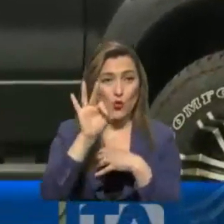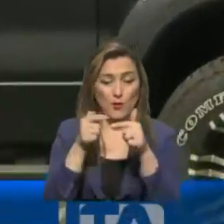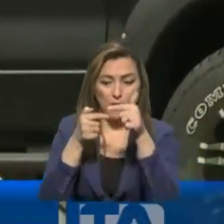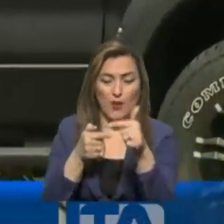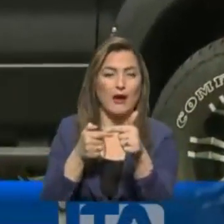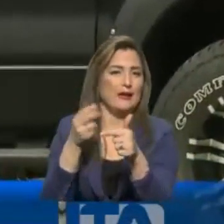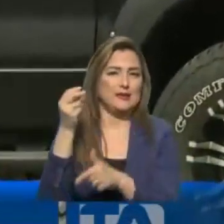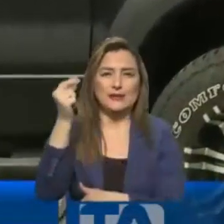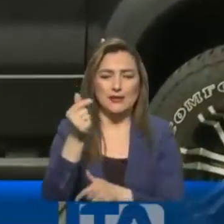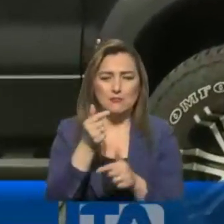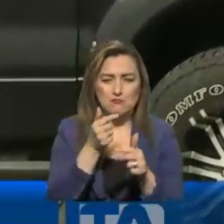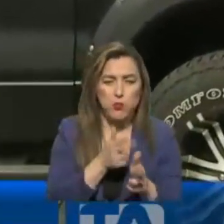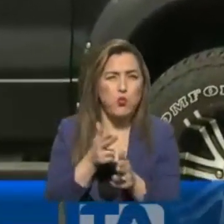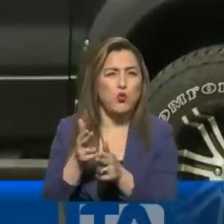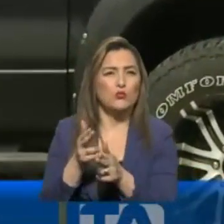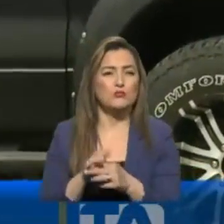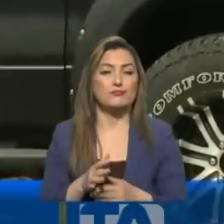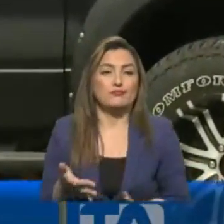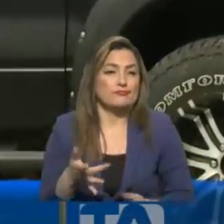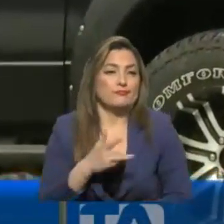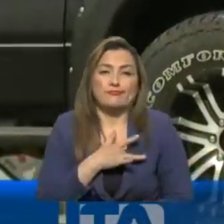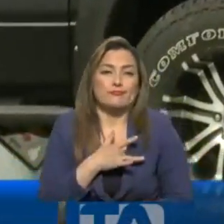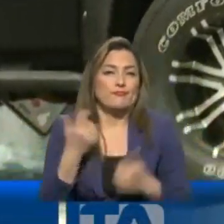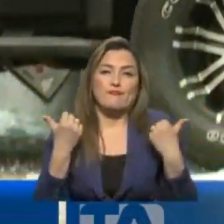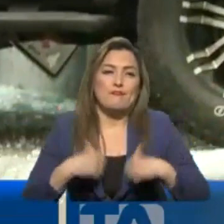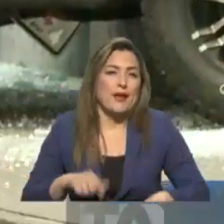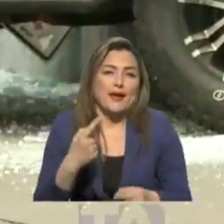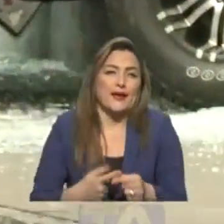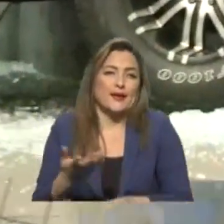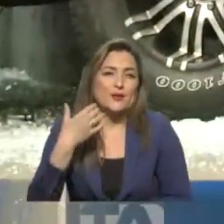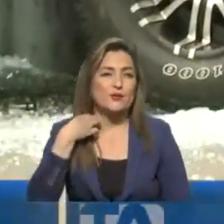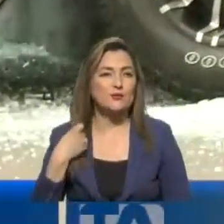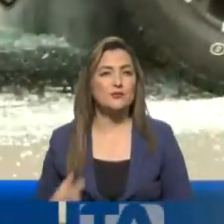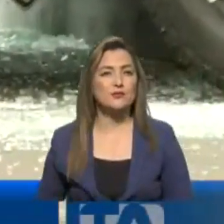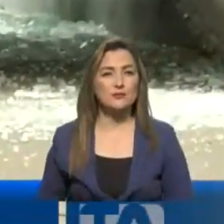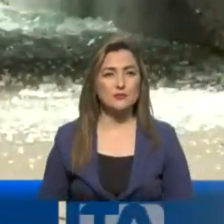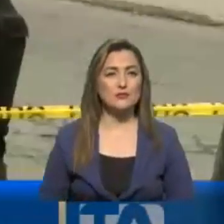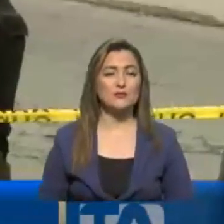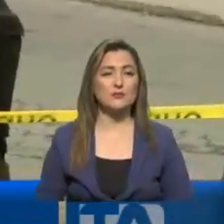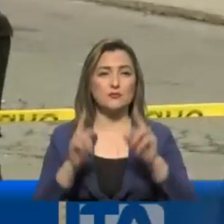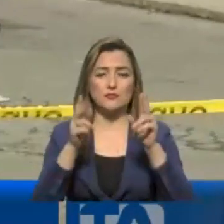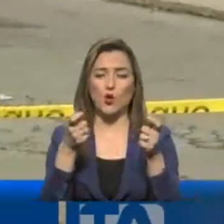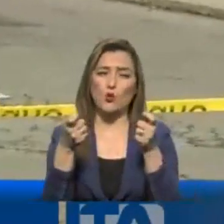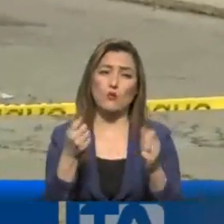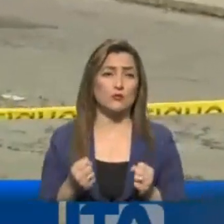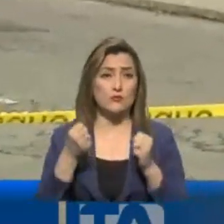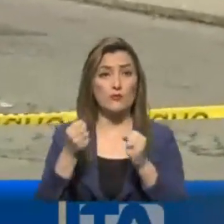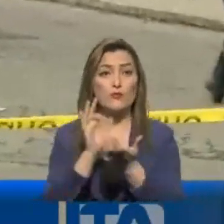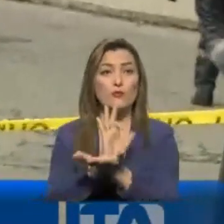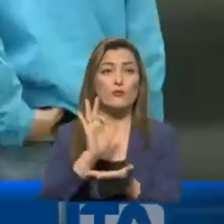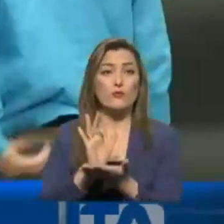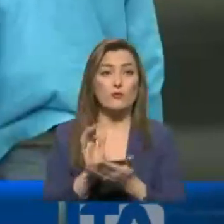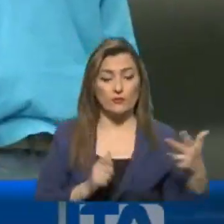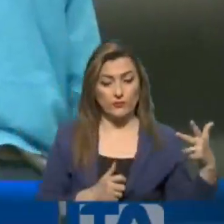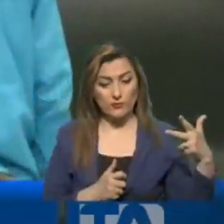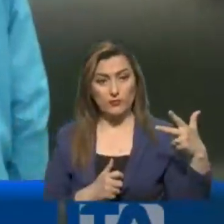rápida. Entonces, penoso lo que pasa en Quito. Queremos que, ¿cómo se llama?, se tomen medidas fuertes. Según testigos, la camioneta bajaba